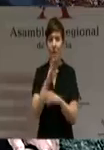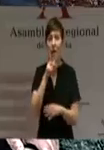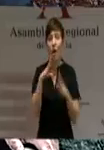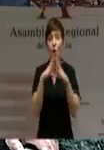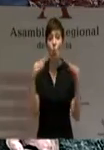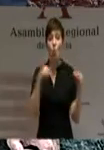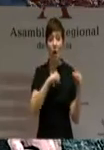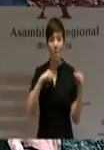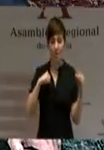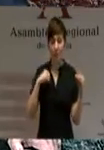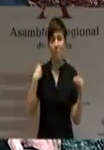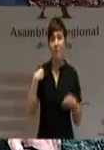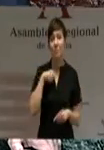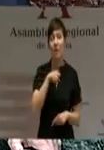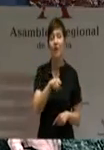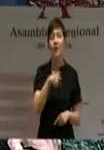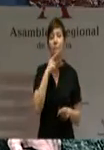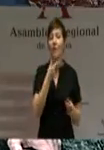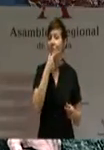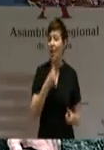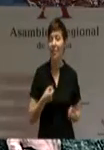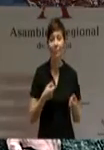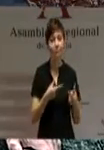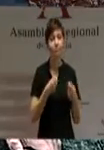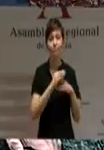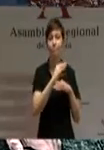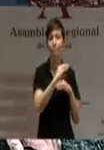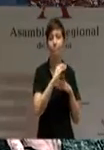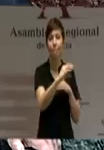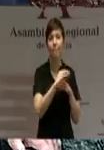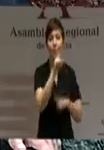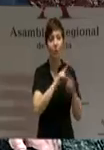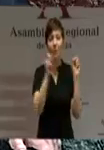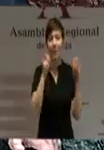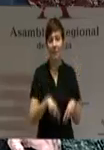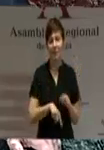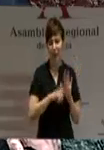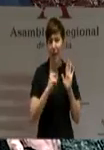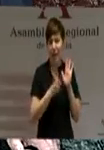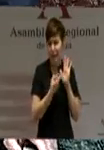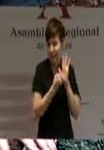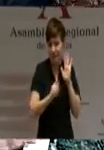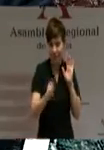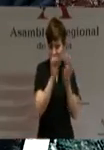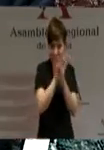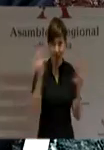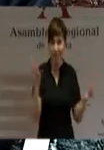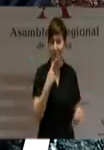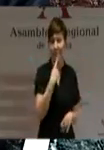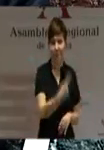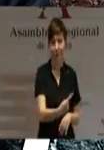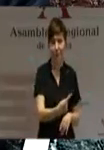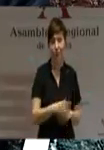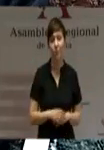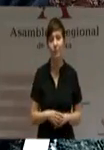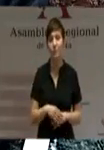se le dan todo tipo de facilidades y prebendas, algunas de ellas claramente ilegales. ¿Piensa impulsar de una vez